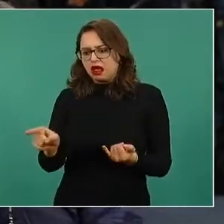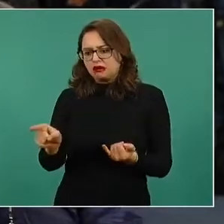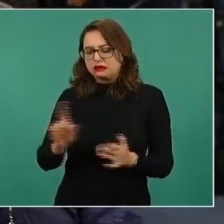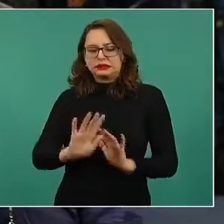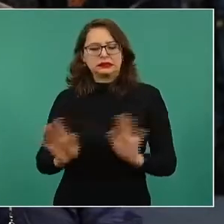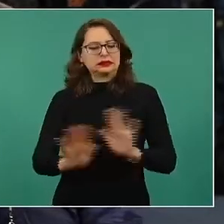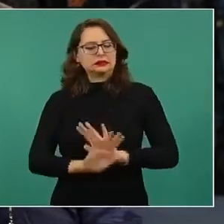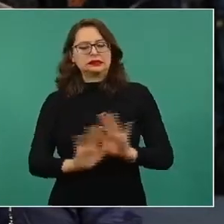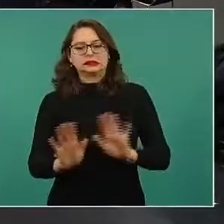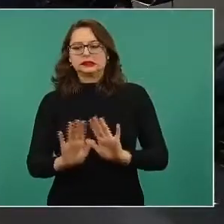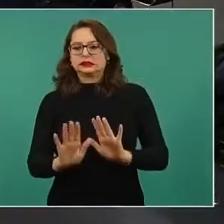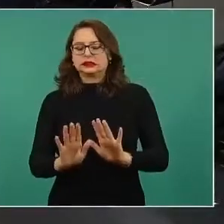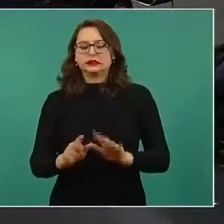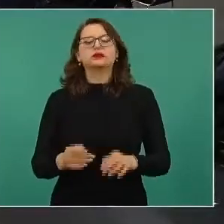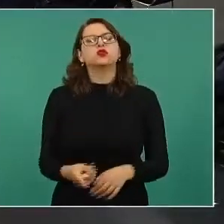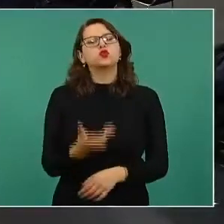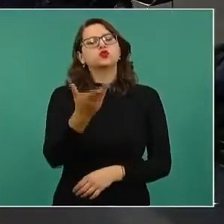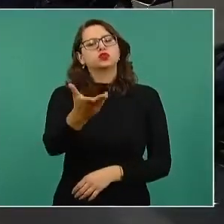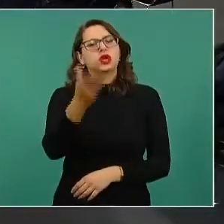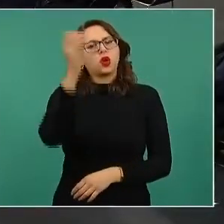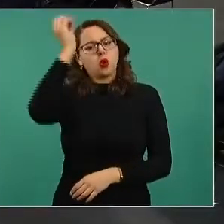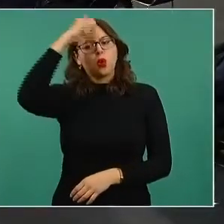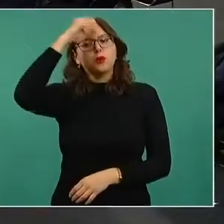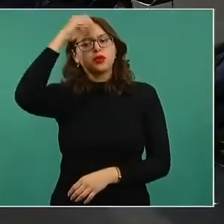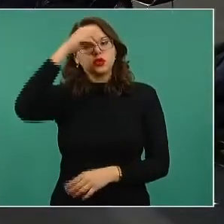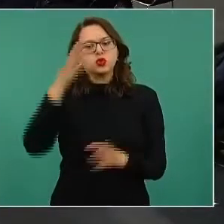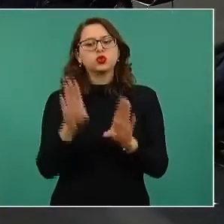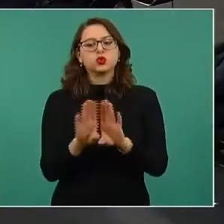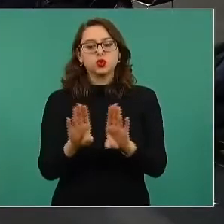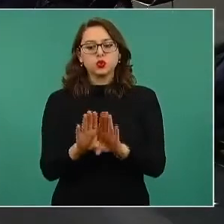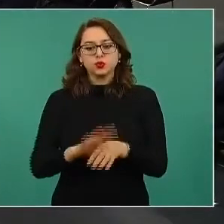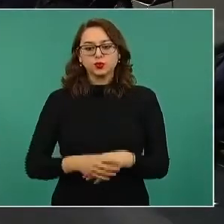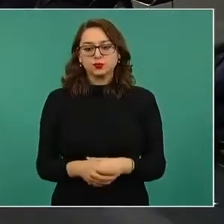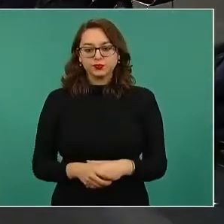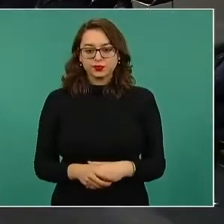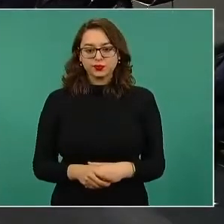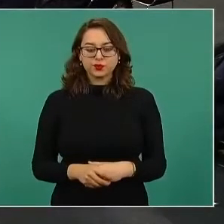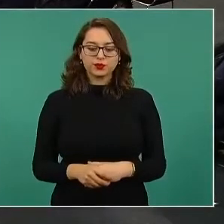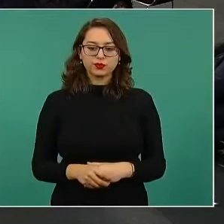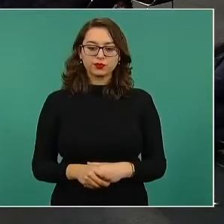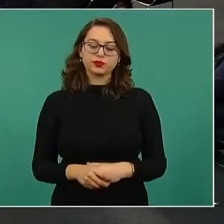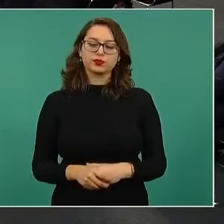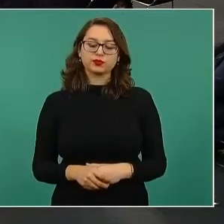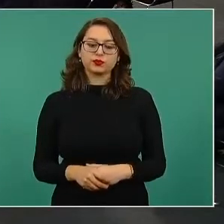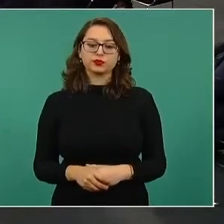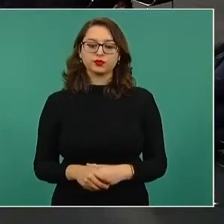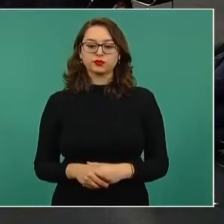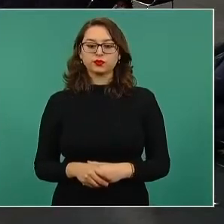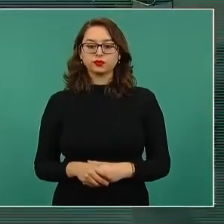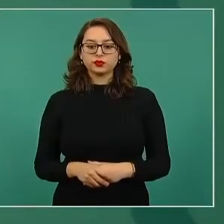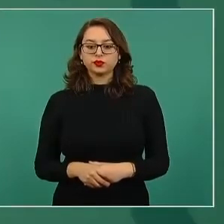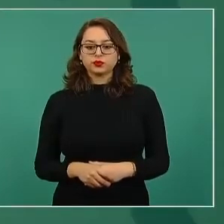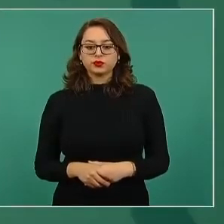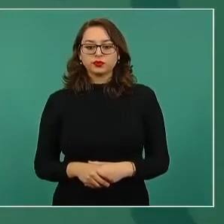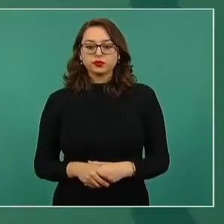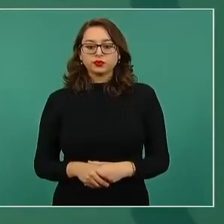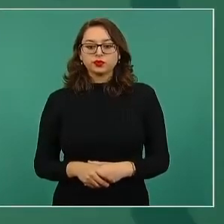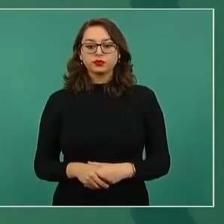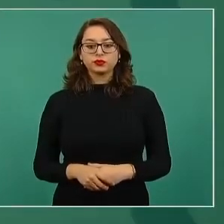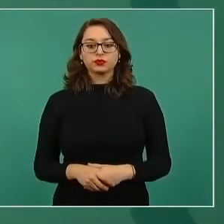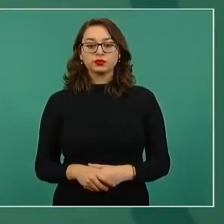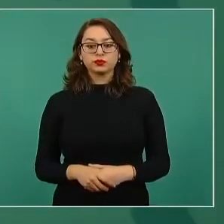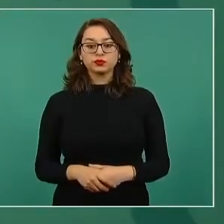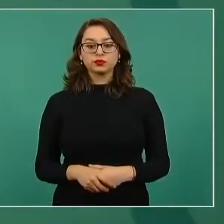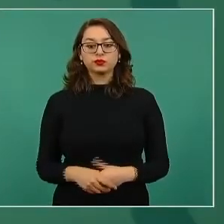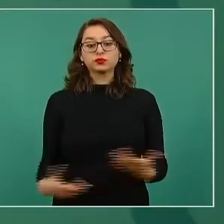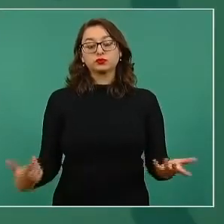situación? Bueno, yo pienso que se deben de revisar los